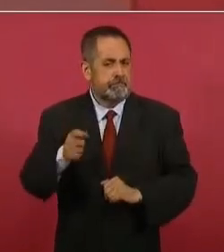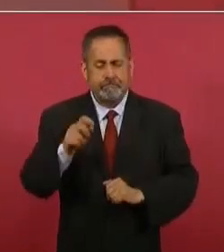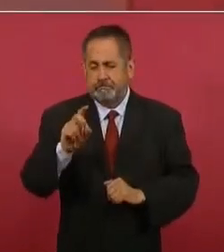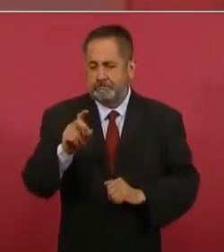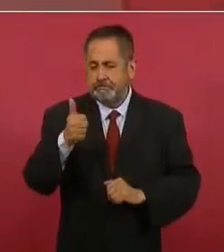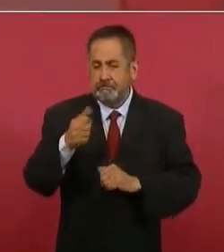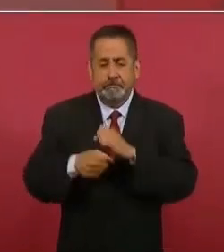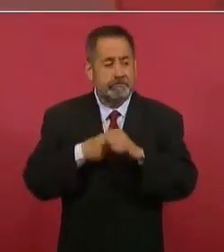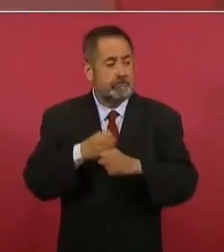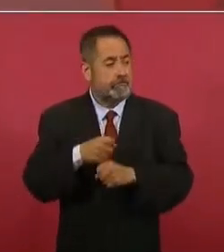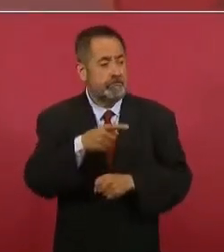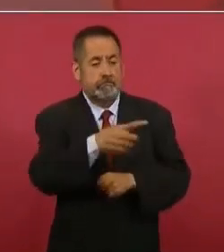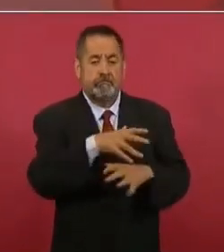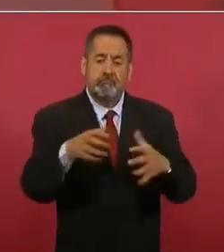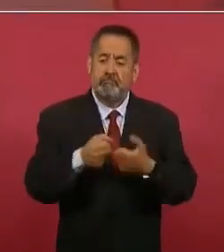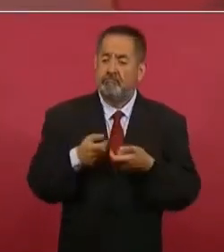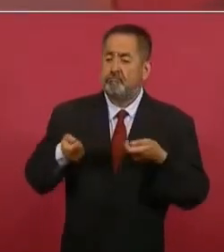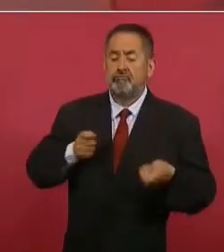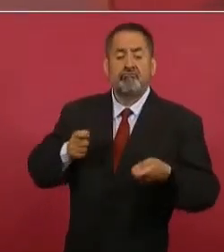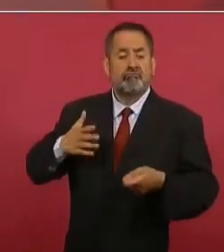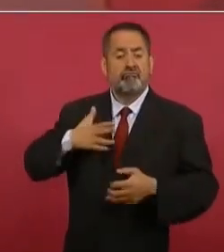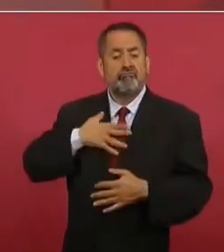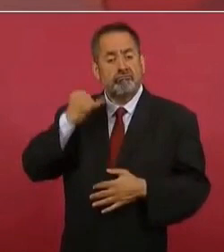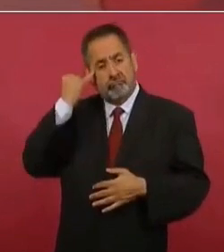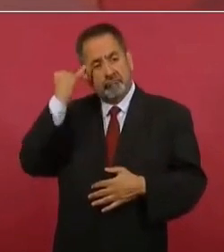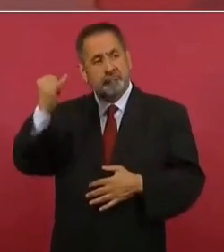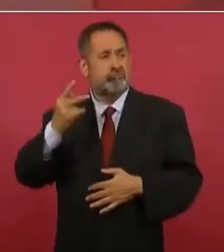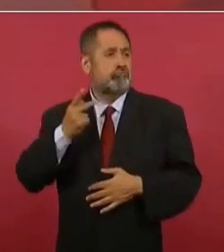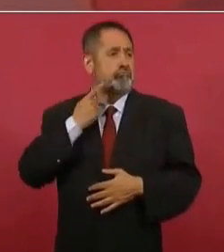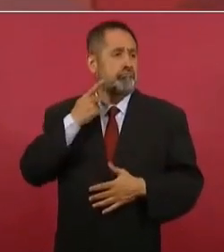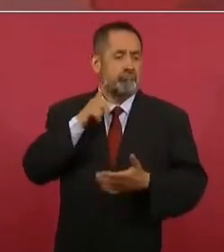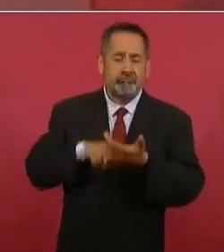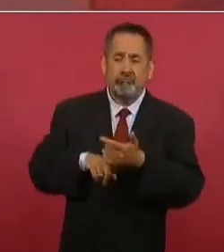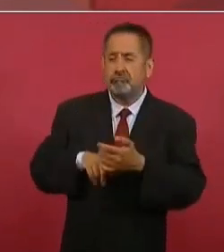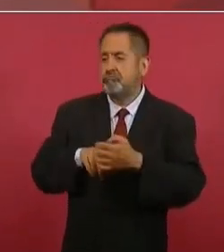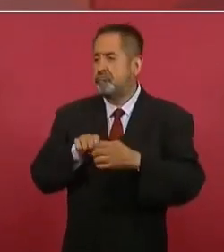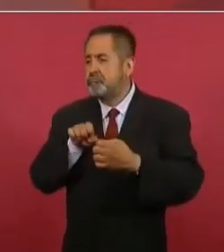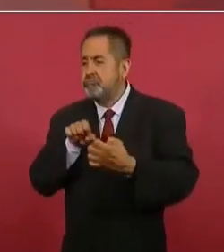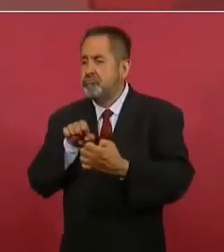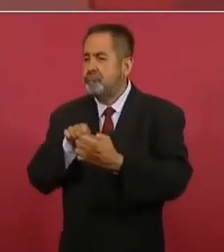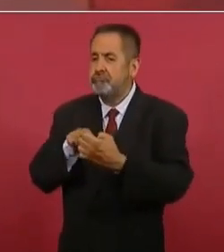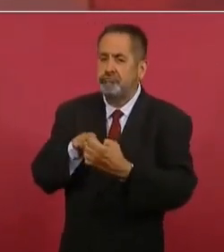de dominio de una política de pillaje